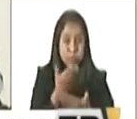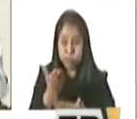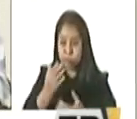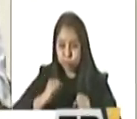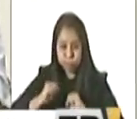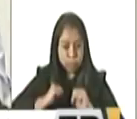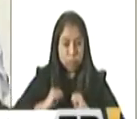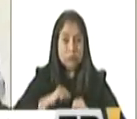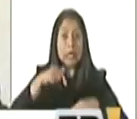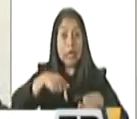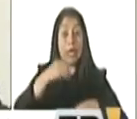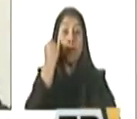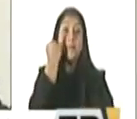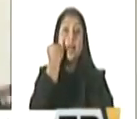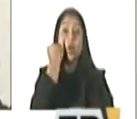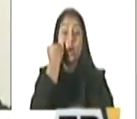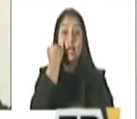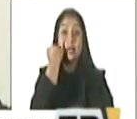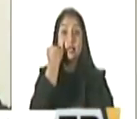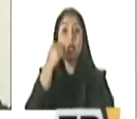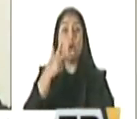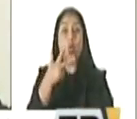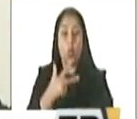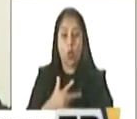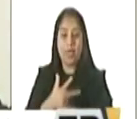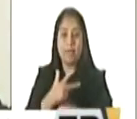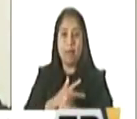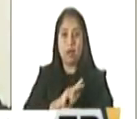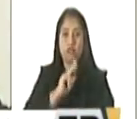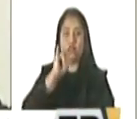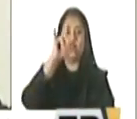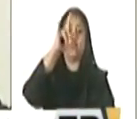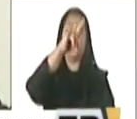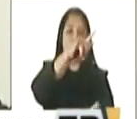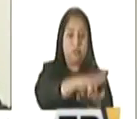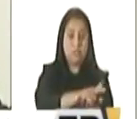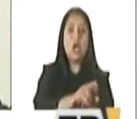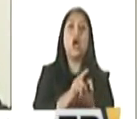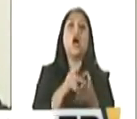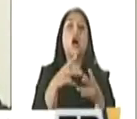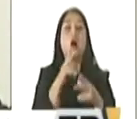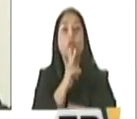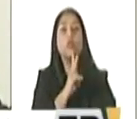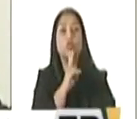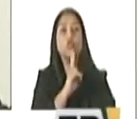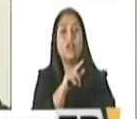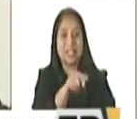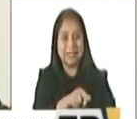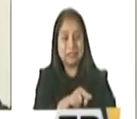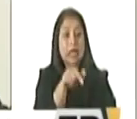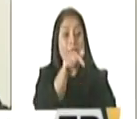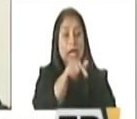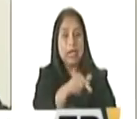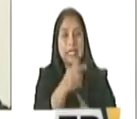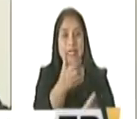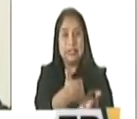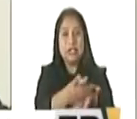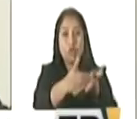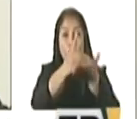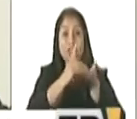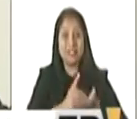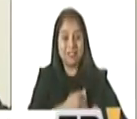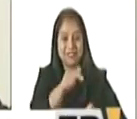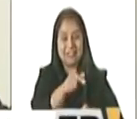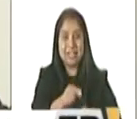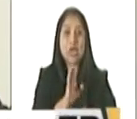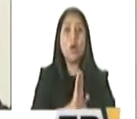este miércoles un avión de Guatemala va a Honduras, en donde vamos a ir a traer, gracias a un donativo que se gestionó y se logró con